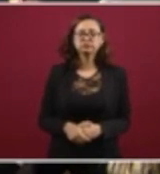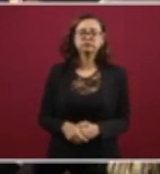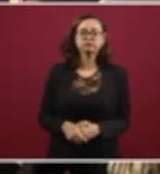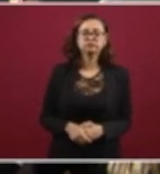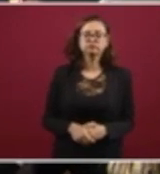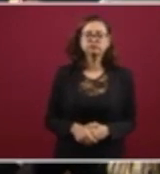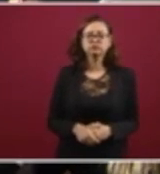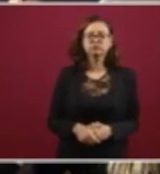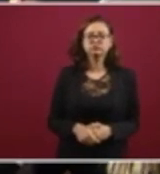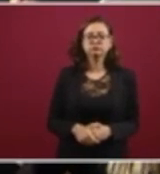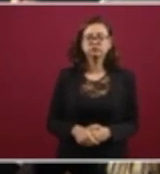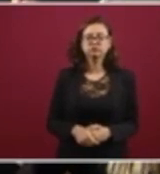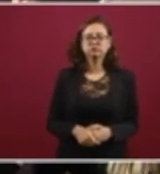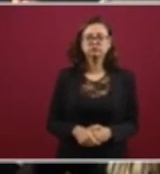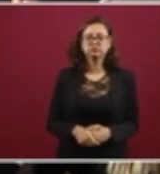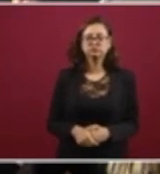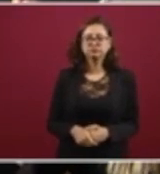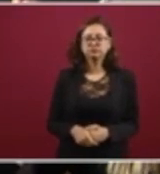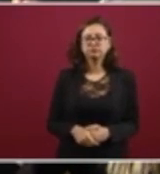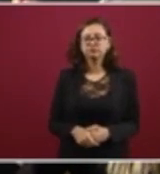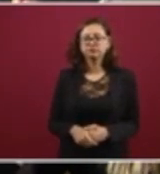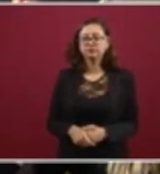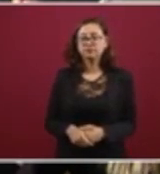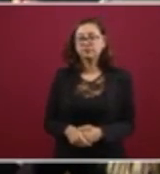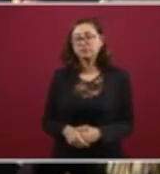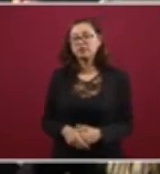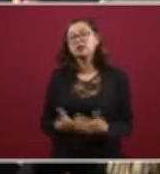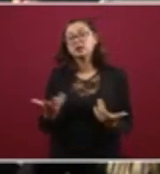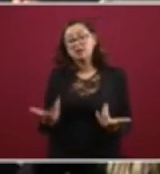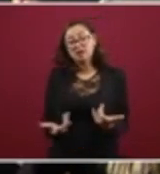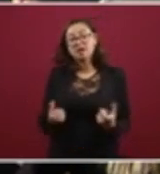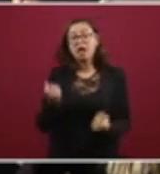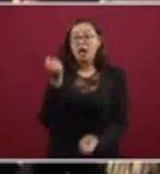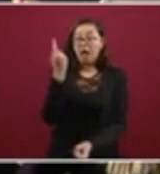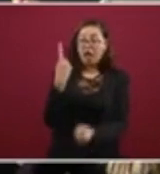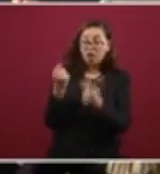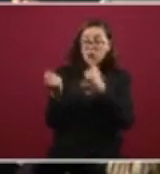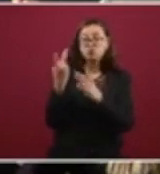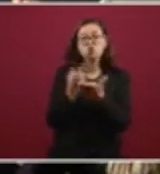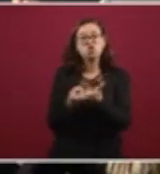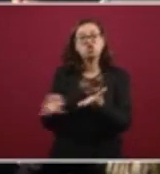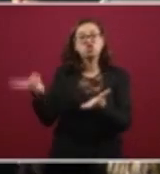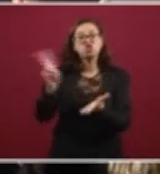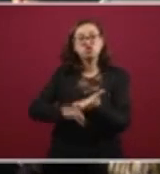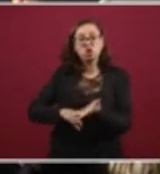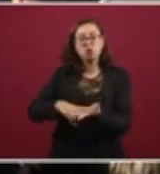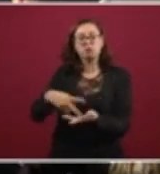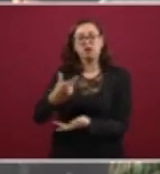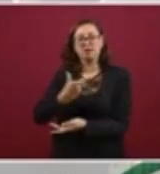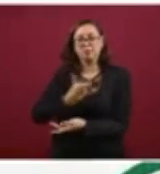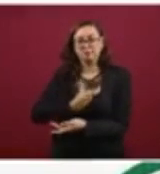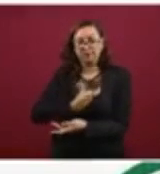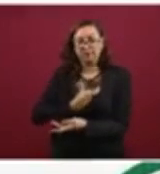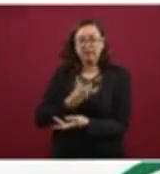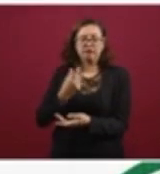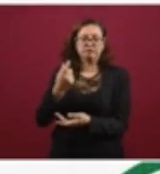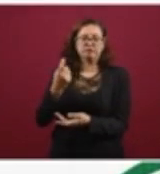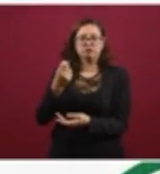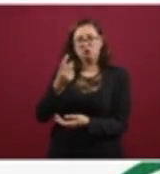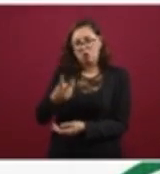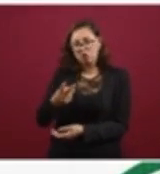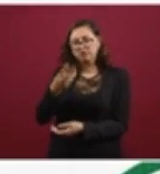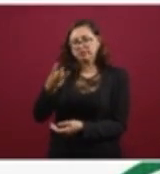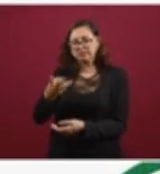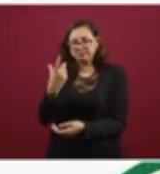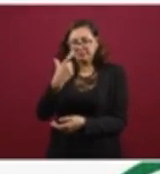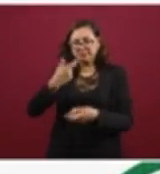Y un dato importante aquí es resaltar los que fueron multimedallistas, el número de atletas que ganaron más de una medalla,